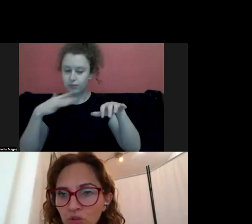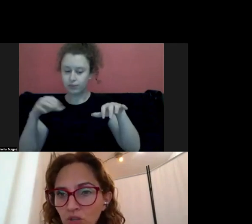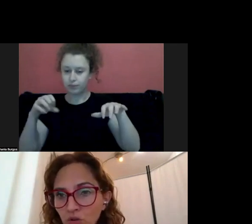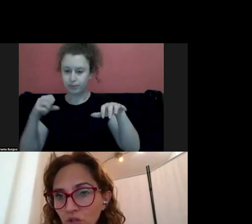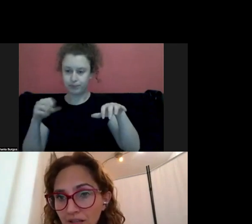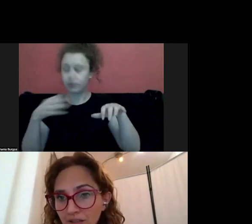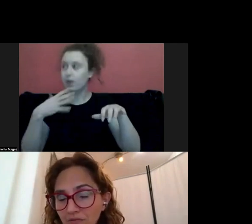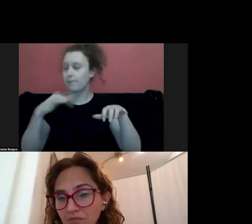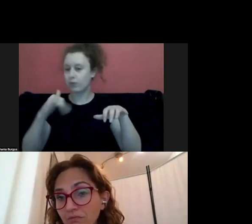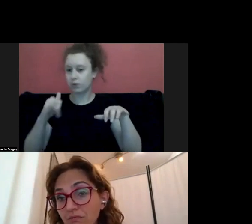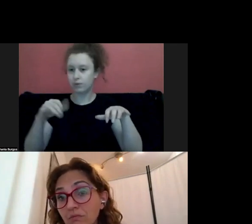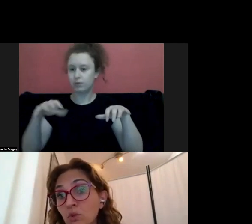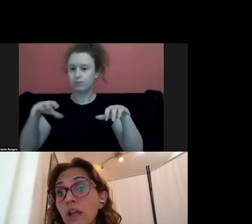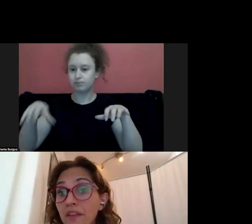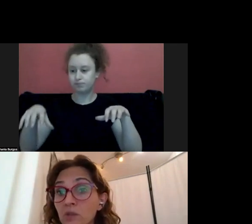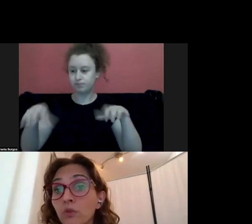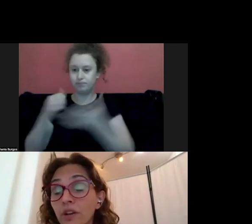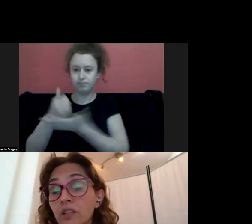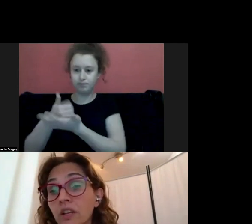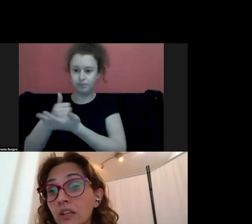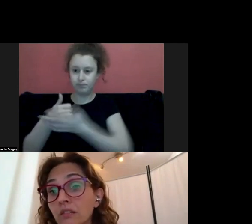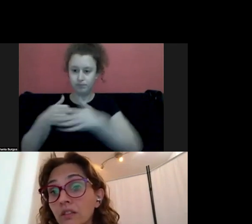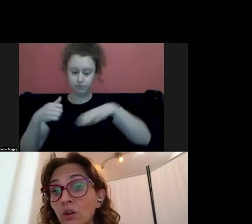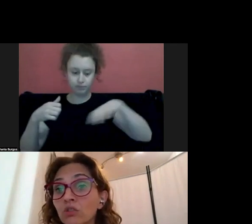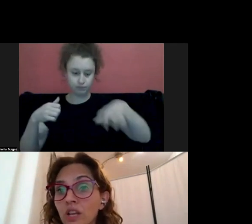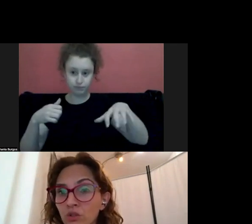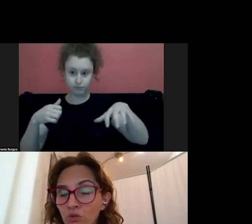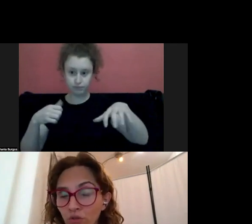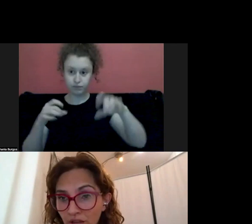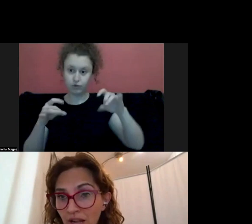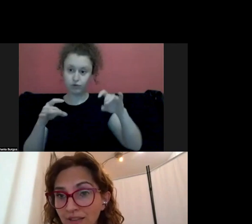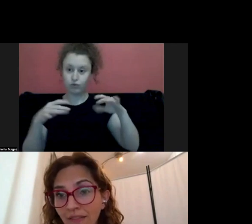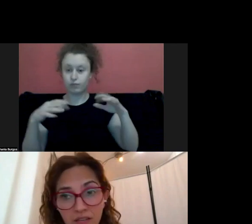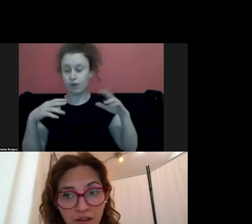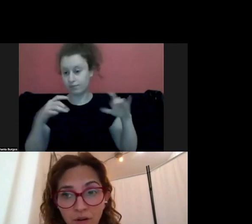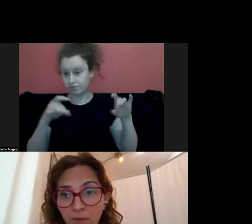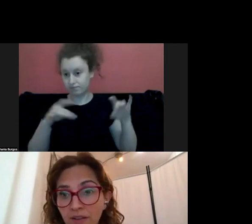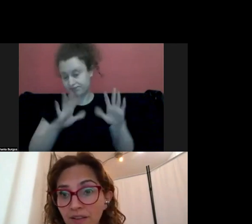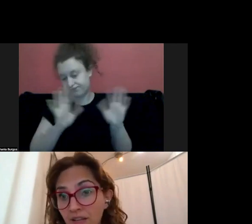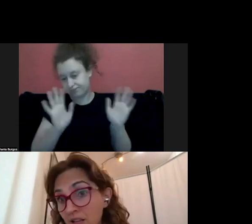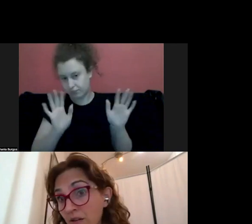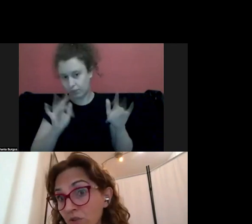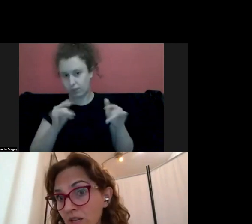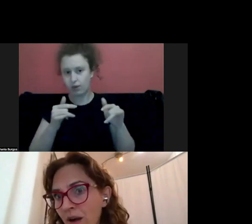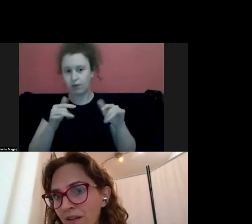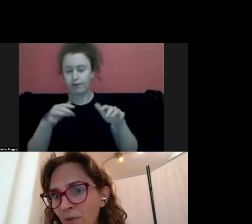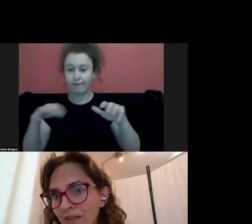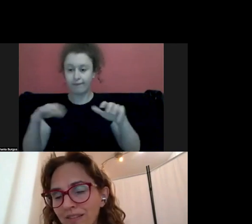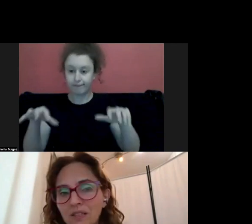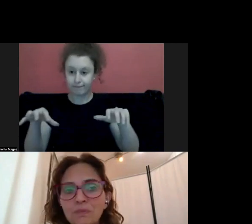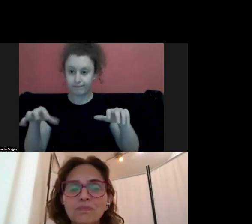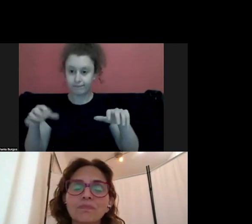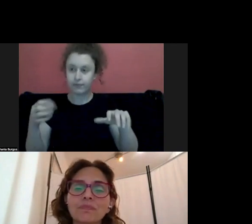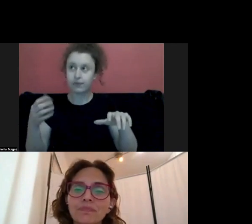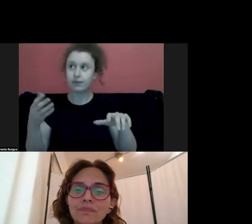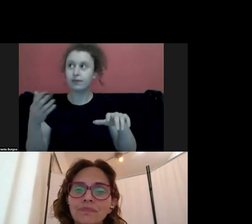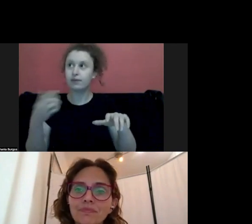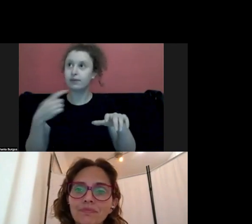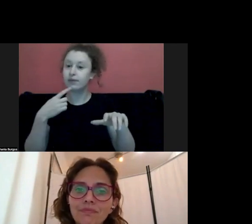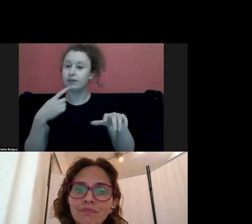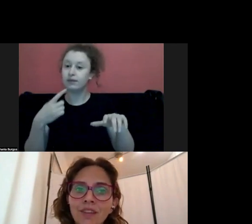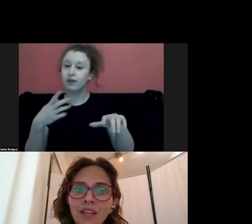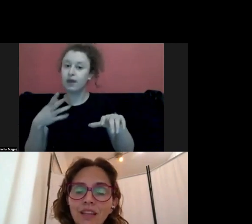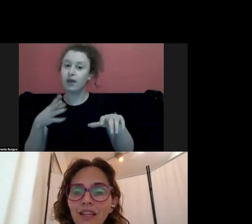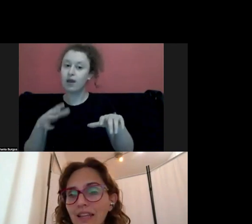ver a muchas cosas. Una de ellas podría ser el contexto social tan desfavorable del que os he hablado antes.